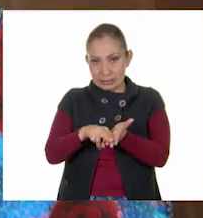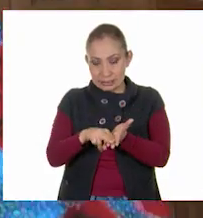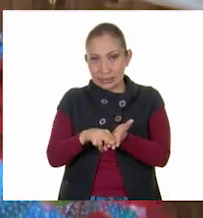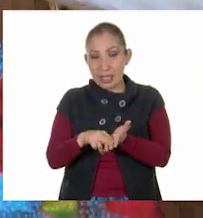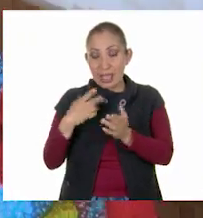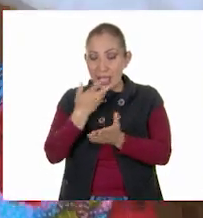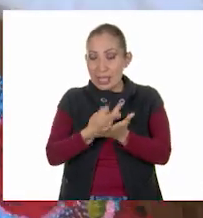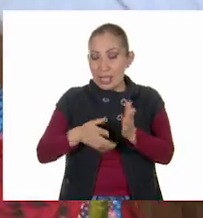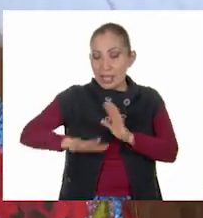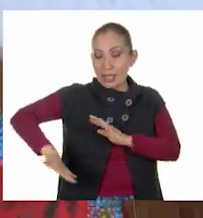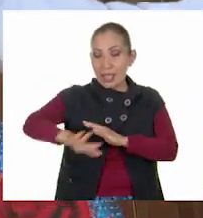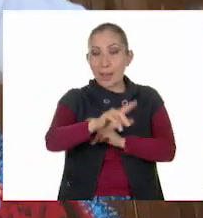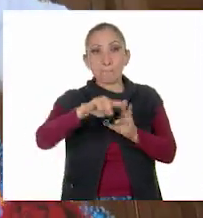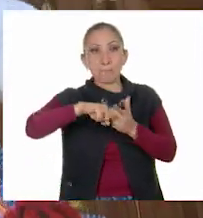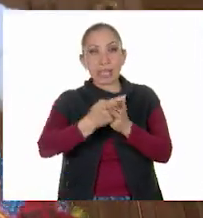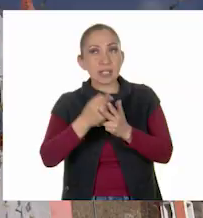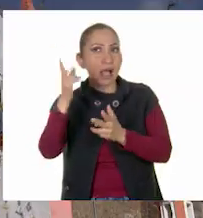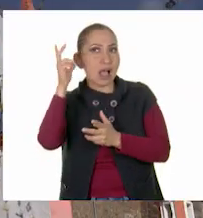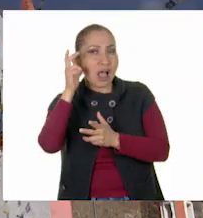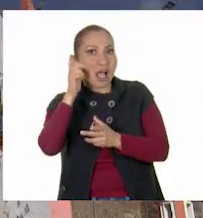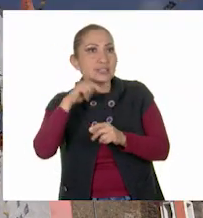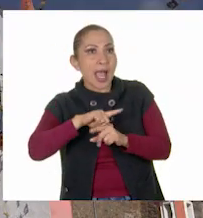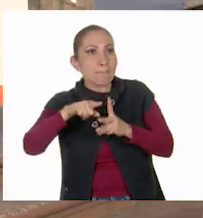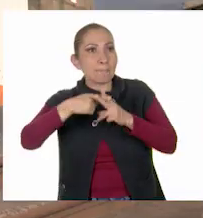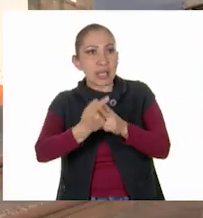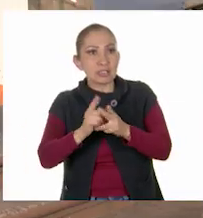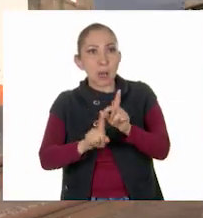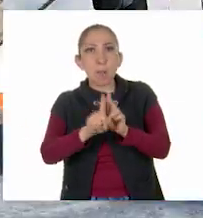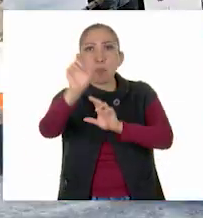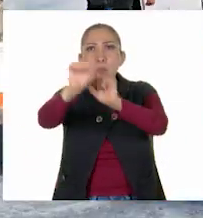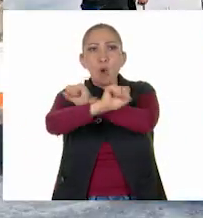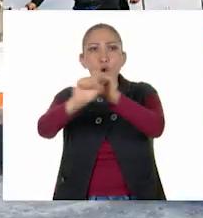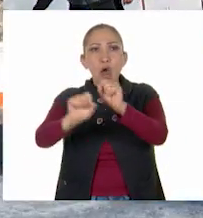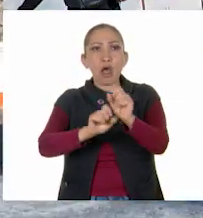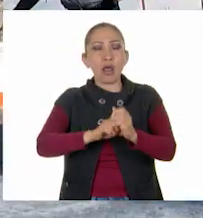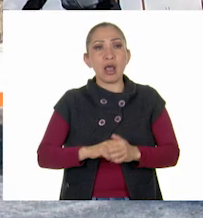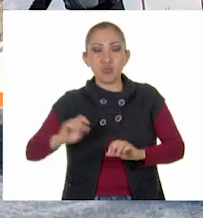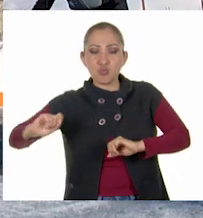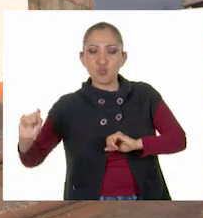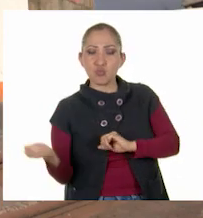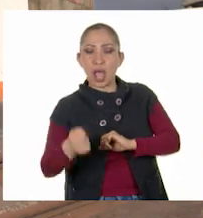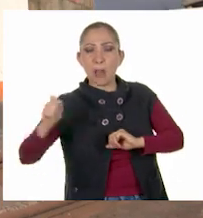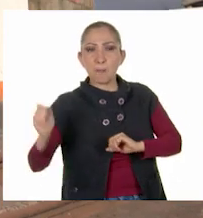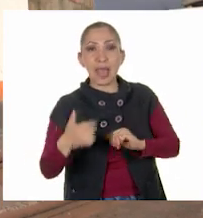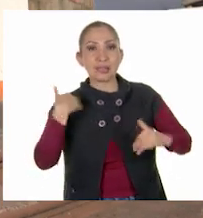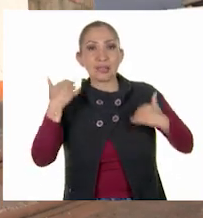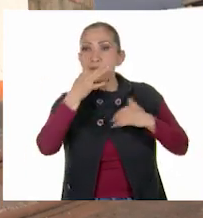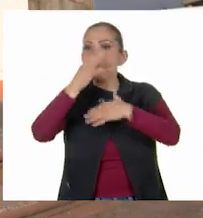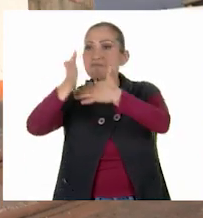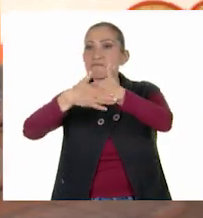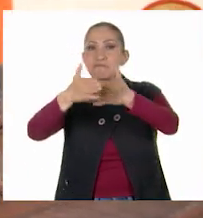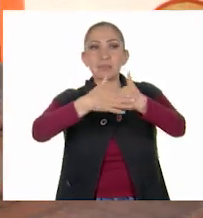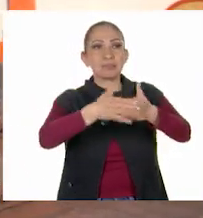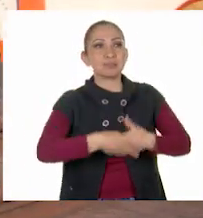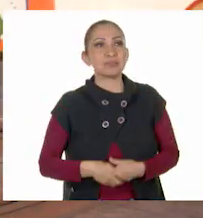la explanada desde ahora comienza a escucharse el estruendo de la cuarta, llamado a la diversión.